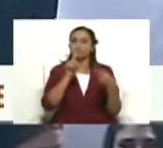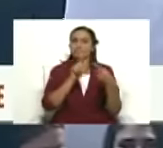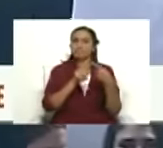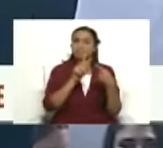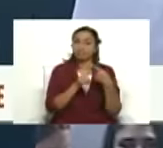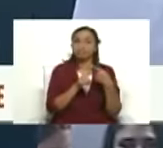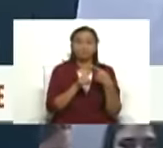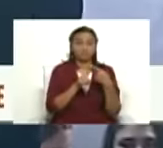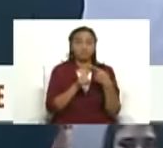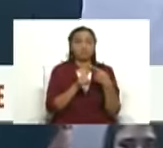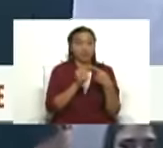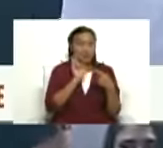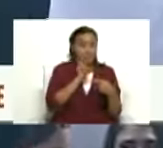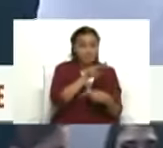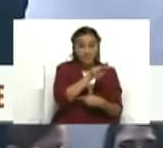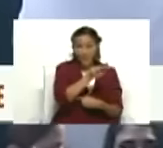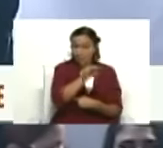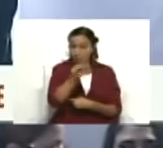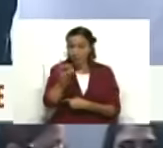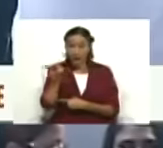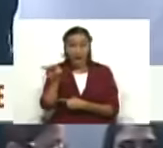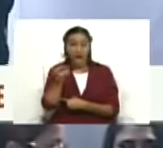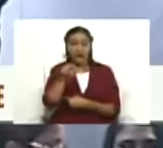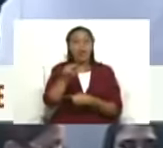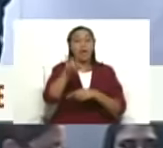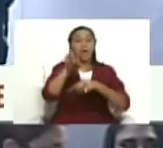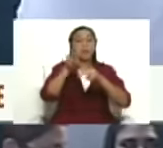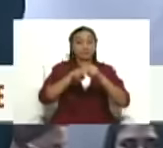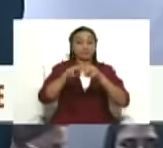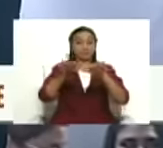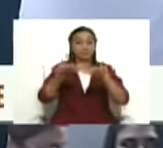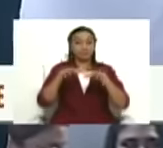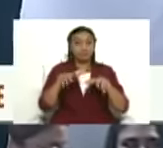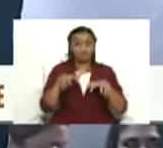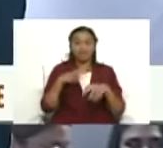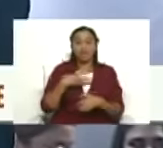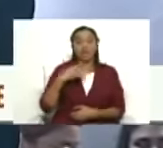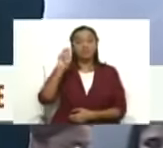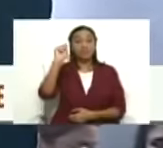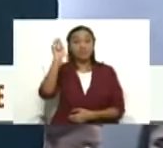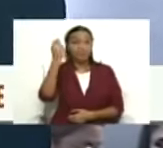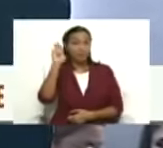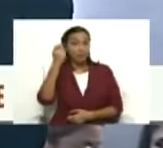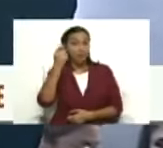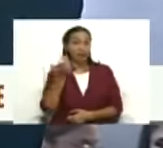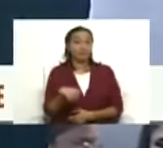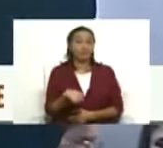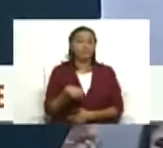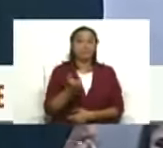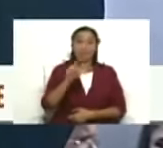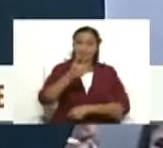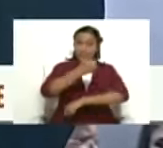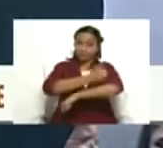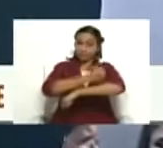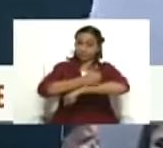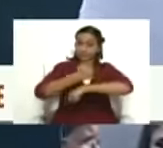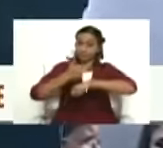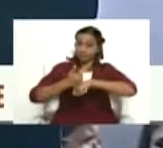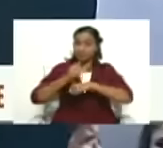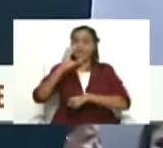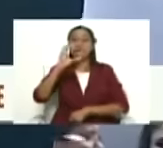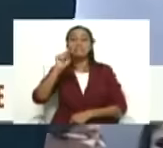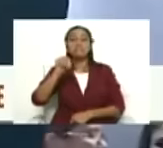aquí, las diputadas y los diputados, las rectoras y rectores del Poder Electoral,